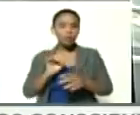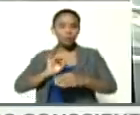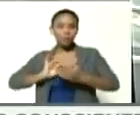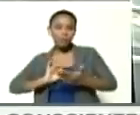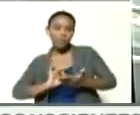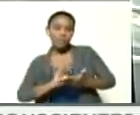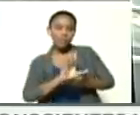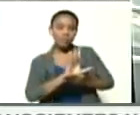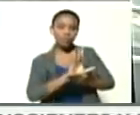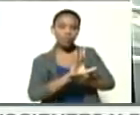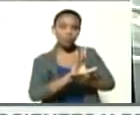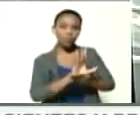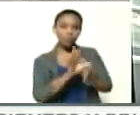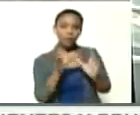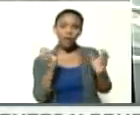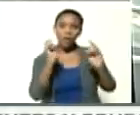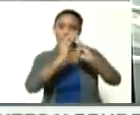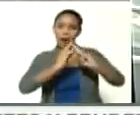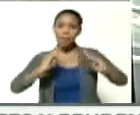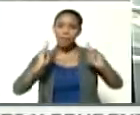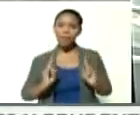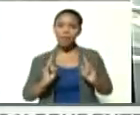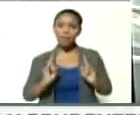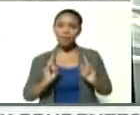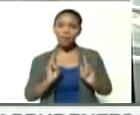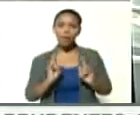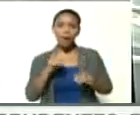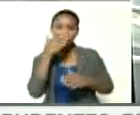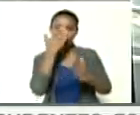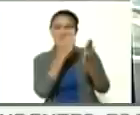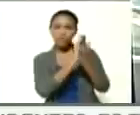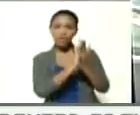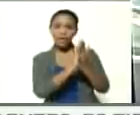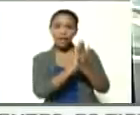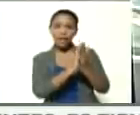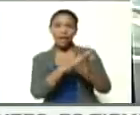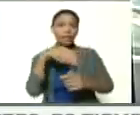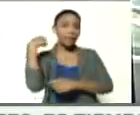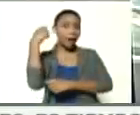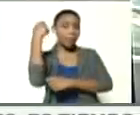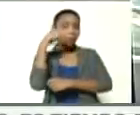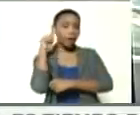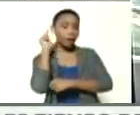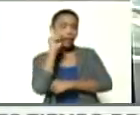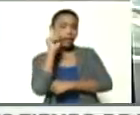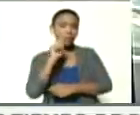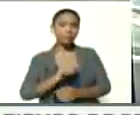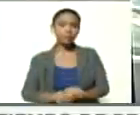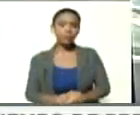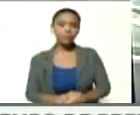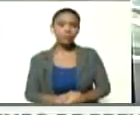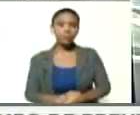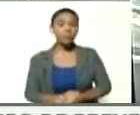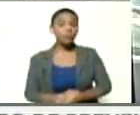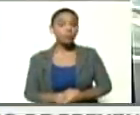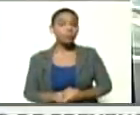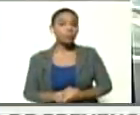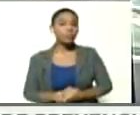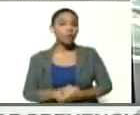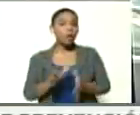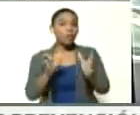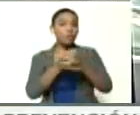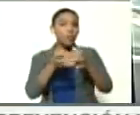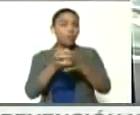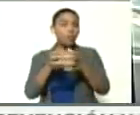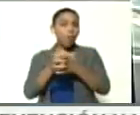desalojado de sus campamentos en la frontera con Arauquita, allá en el Apure, son